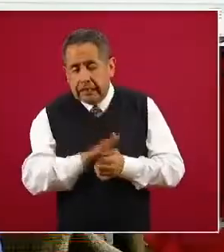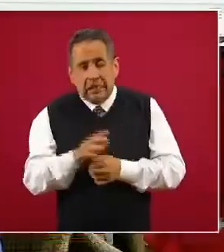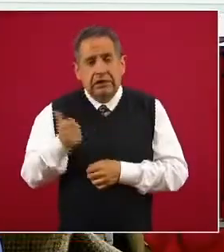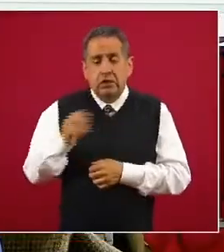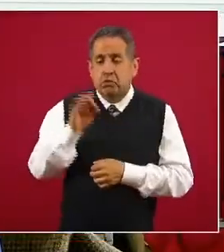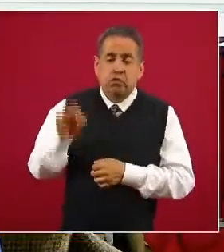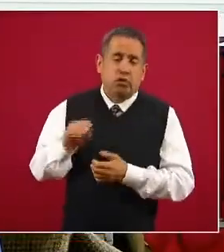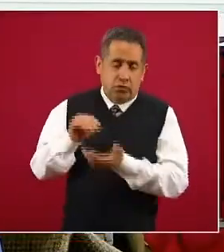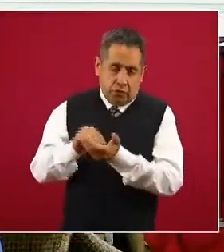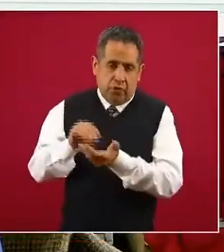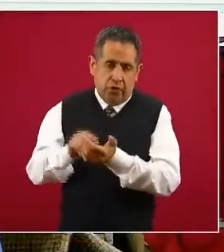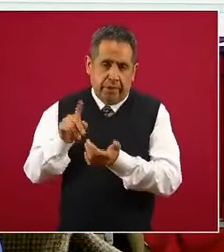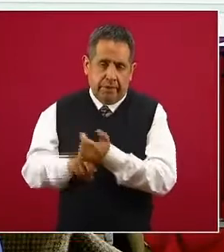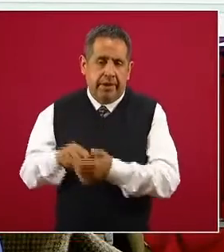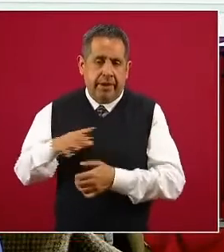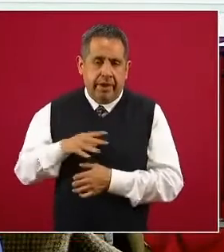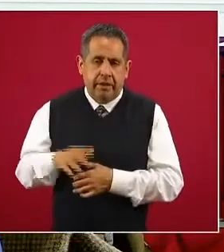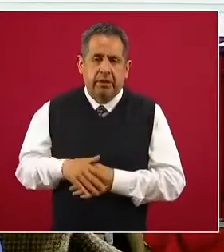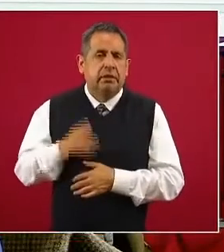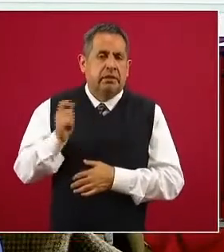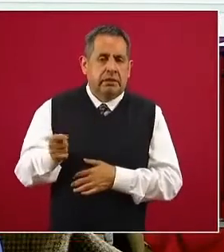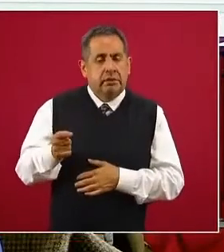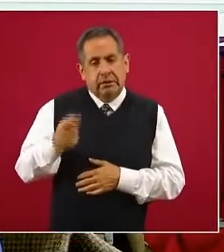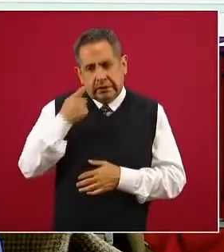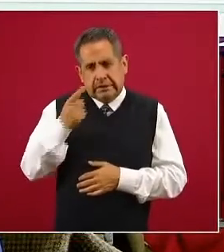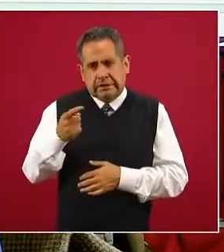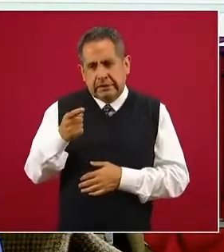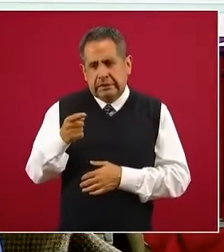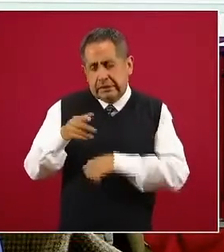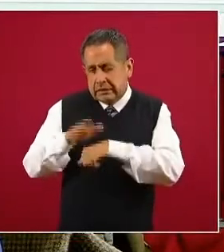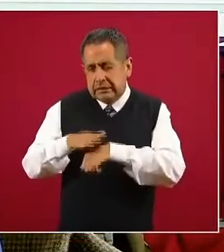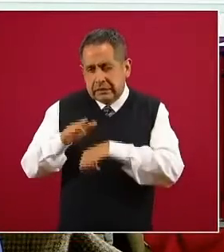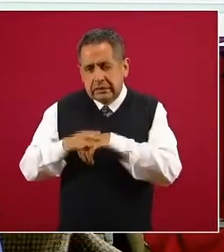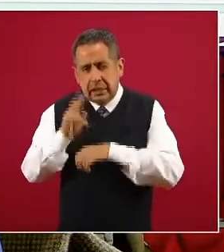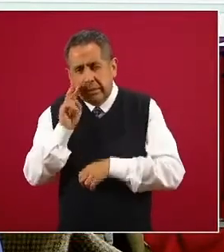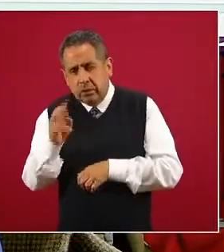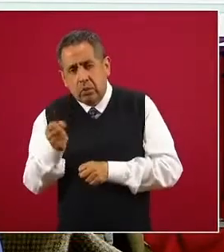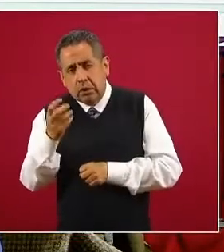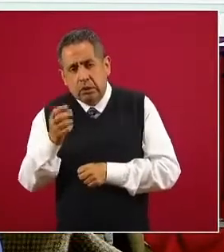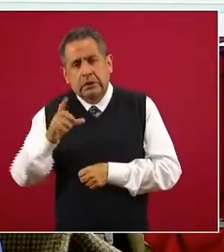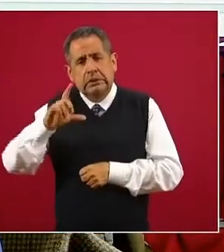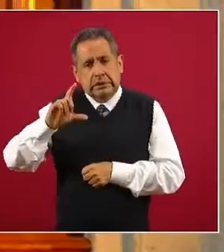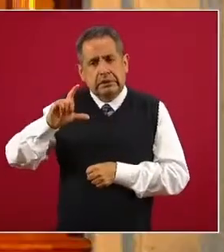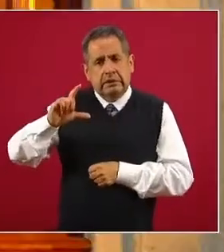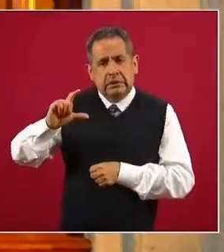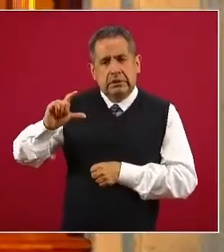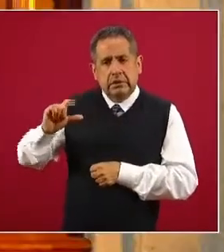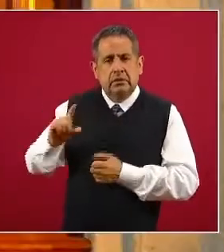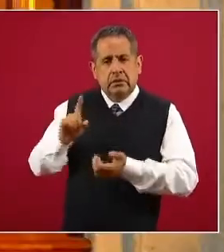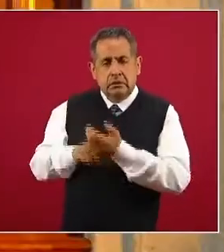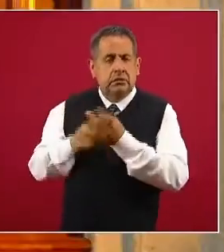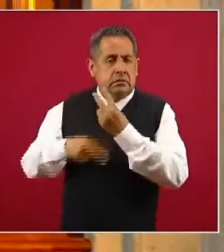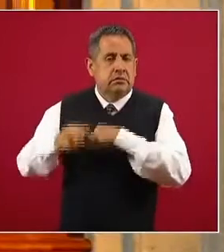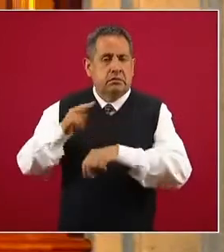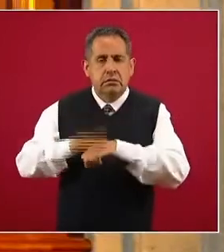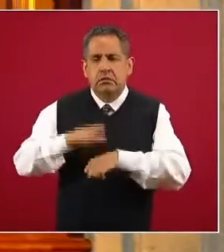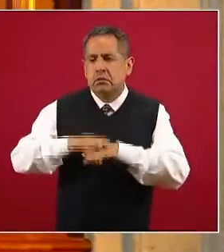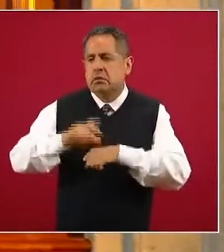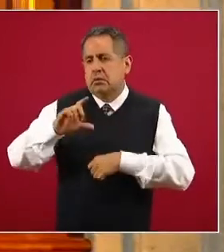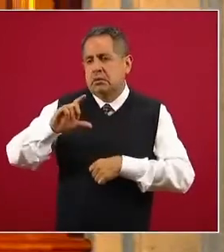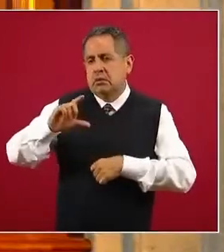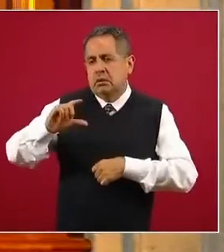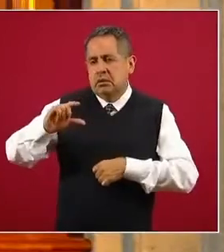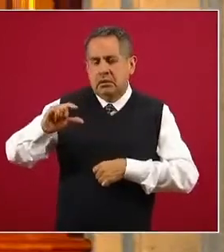en México, que a su vez también es un porcentaje al cual hemos estado dando seguimiento porque también nos ha representado